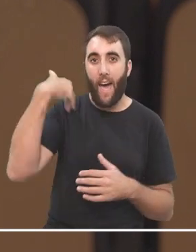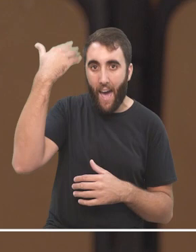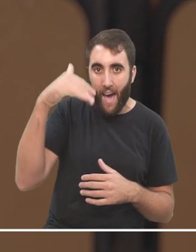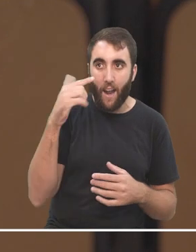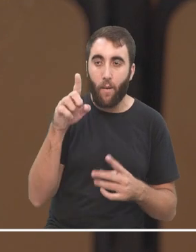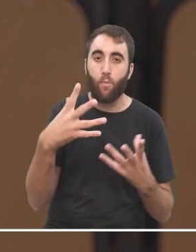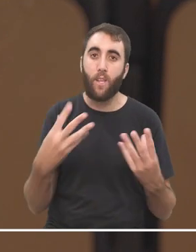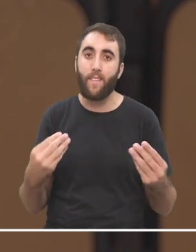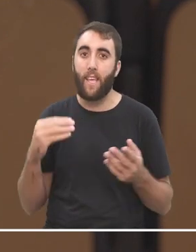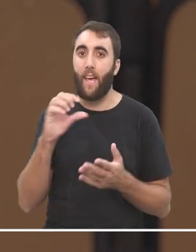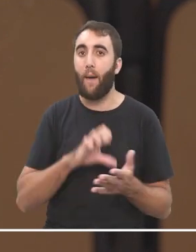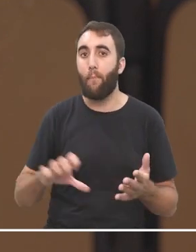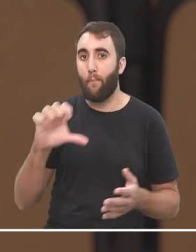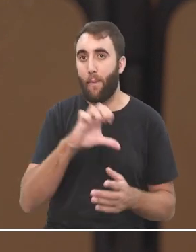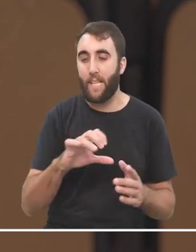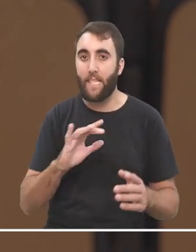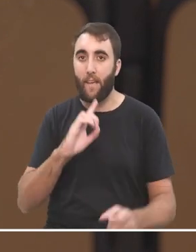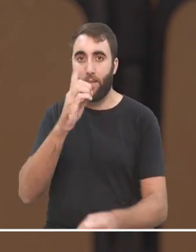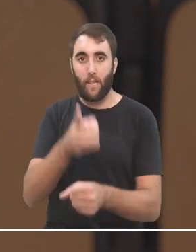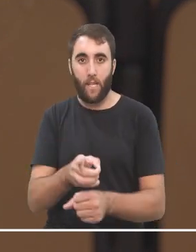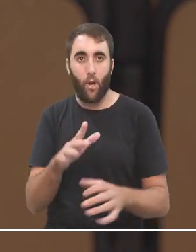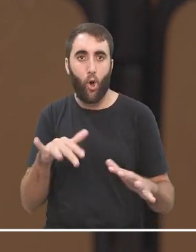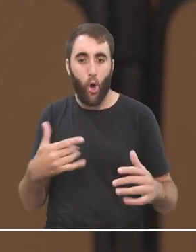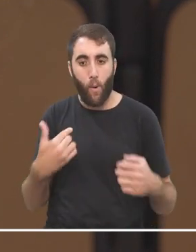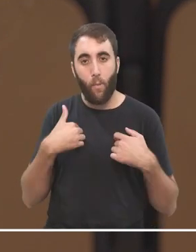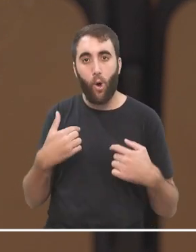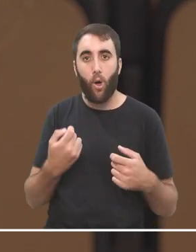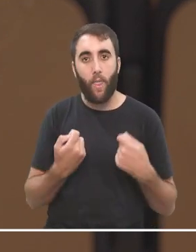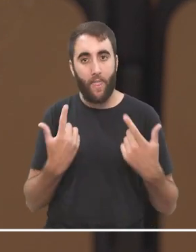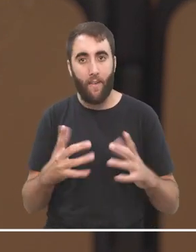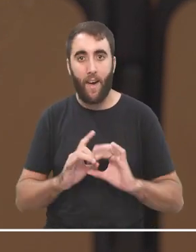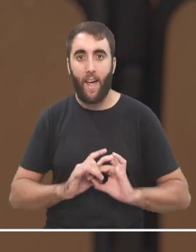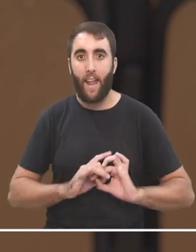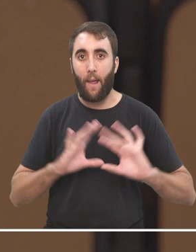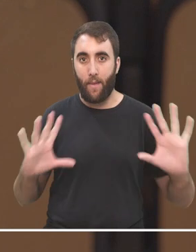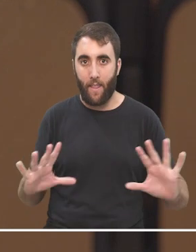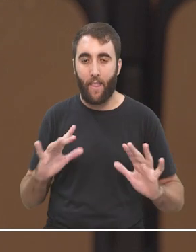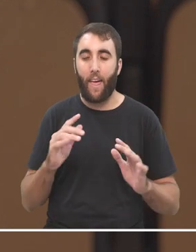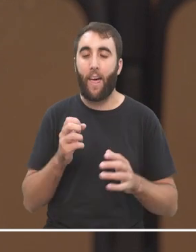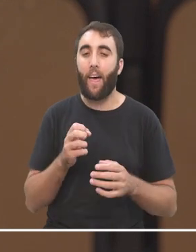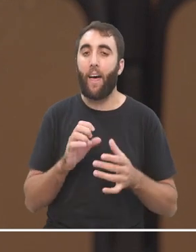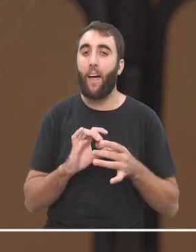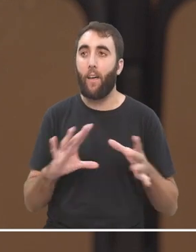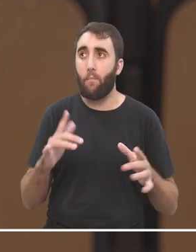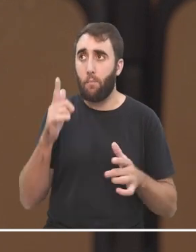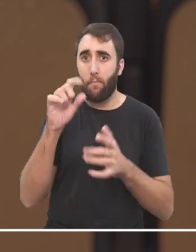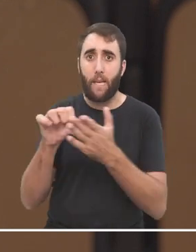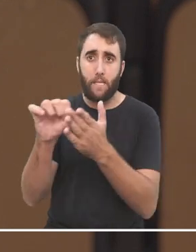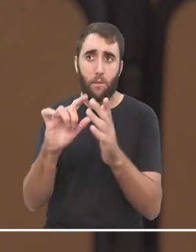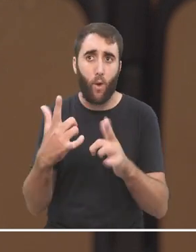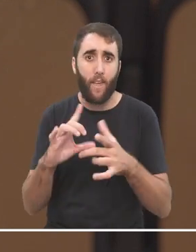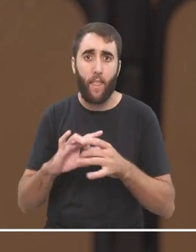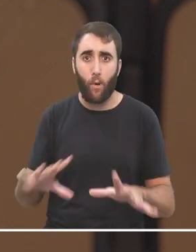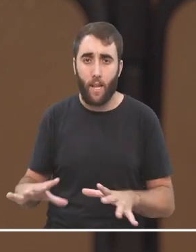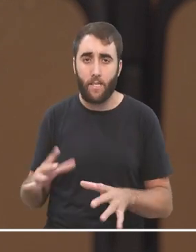empresas se autodenominaron las herramientas de la democracia en países que todavía no tenían democracia. Y sin